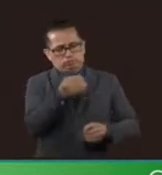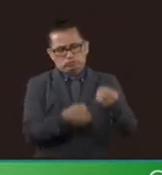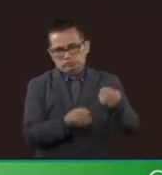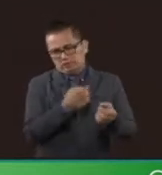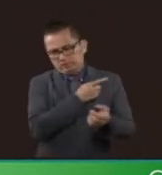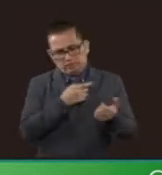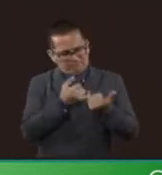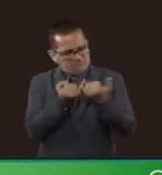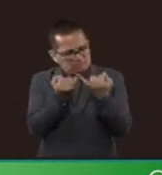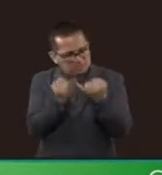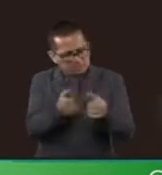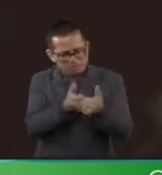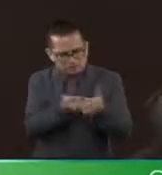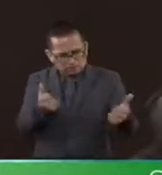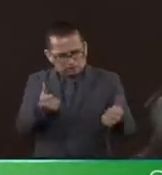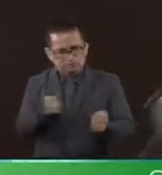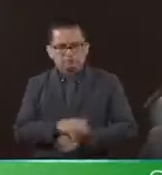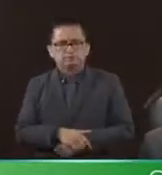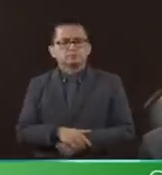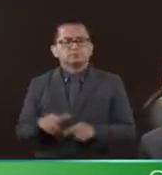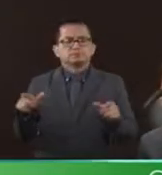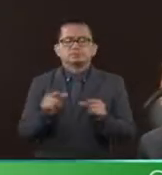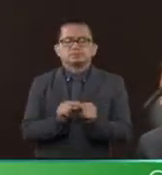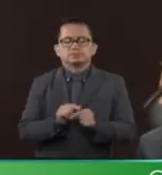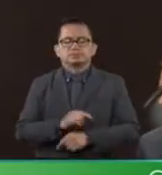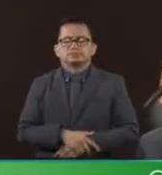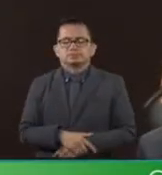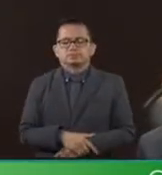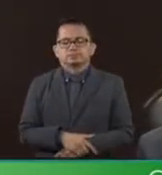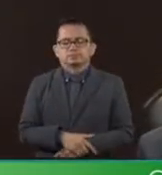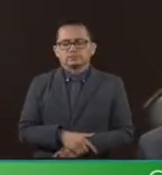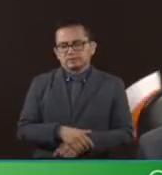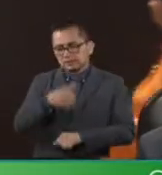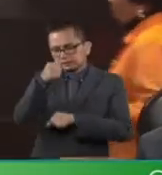Muchas gracias. Diputada, solicito a la secretaría si está...